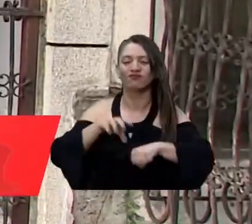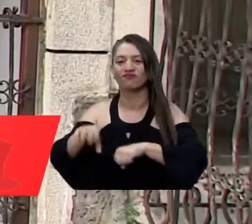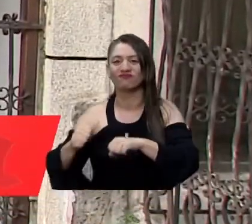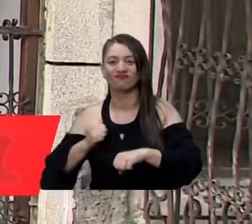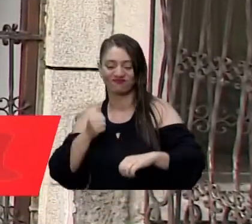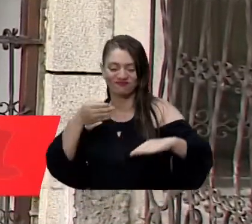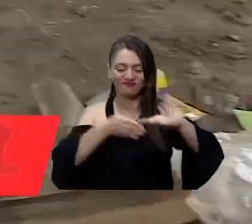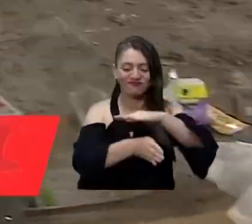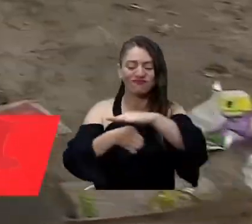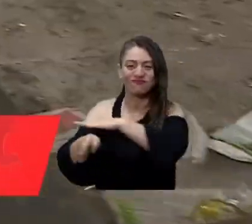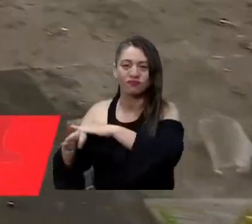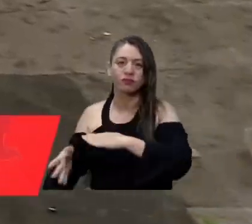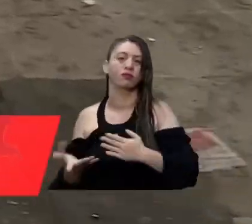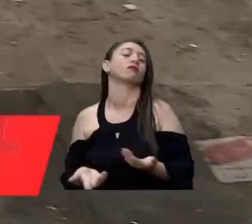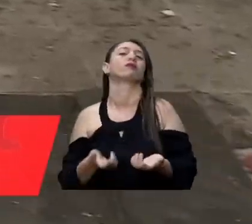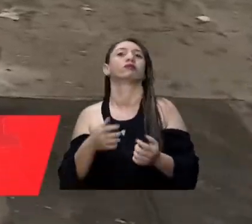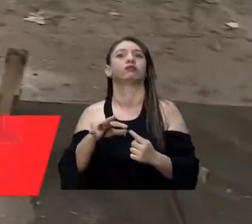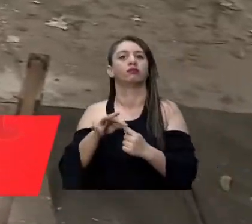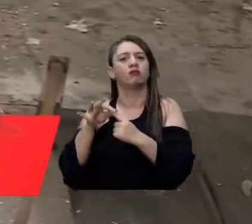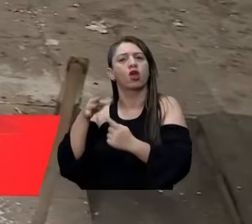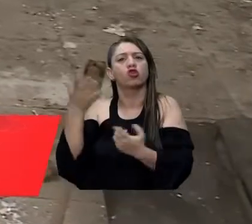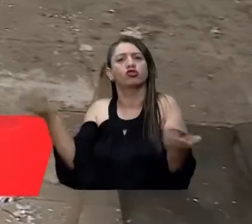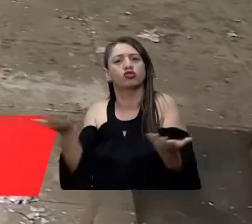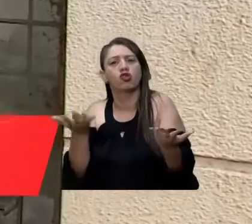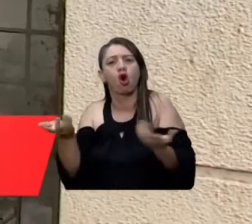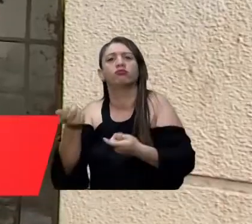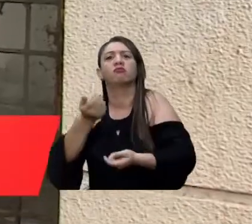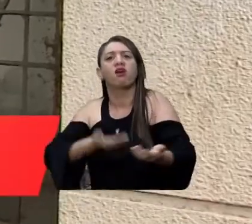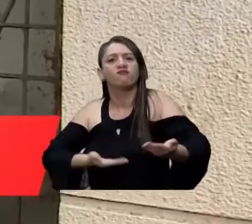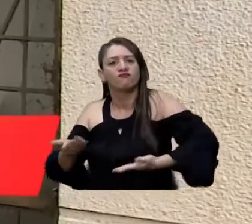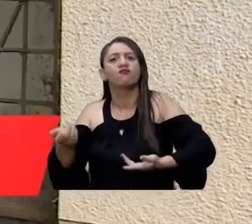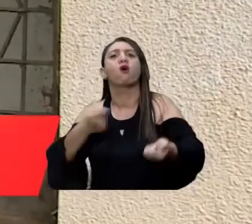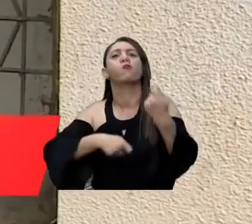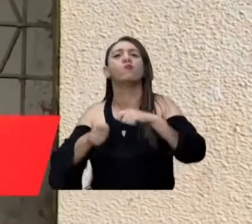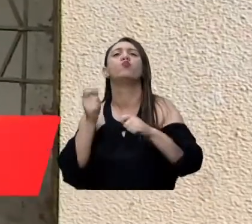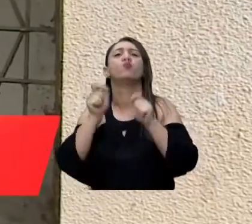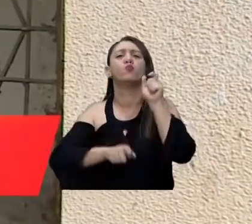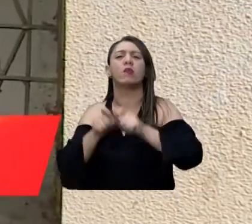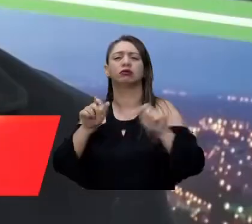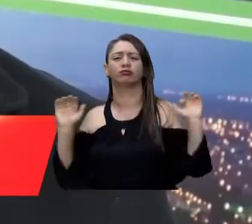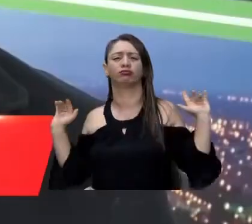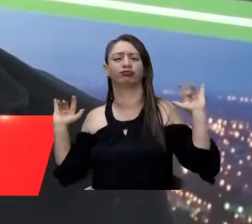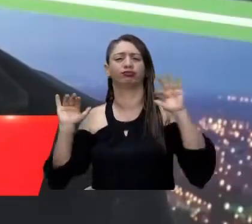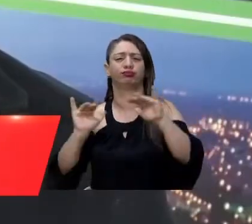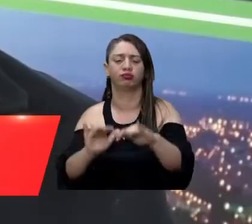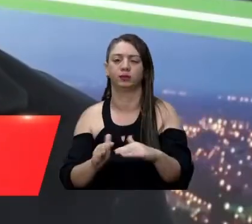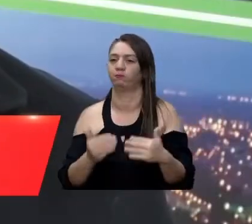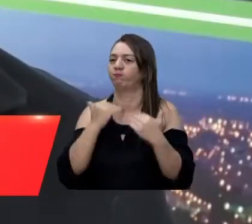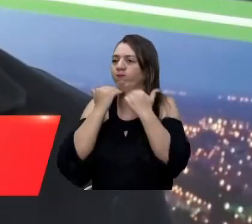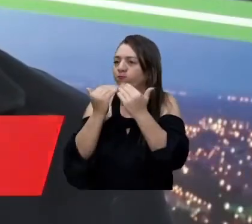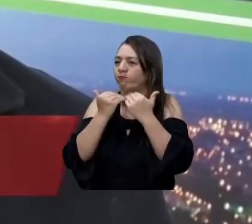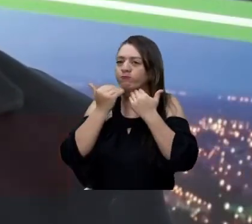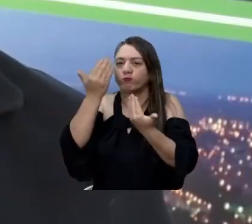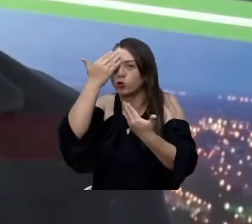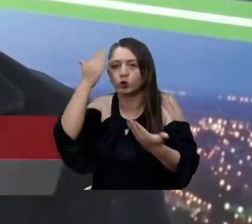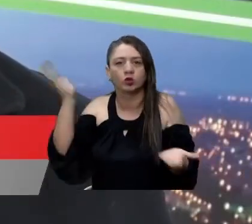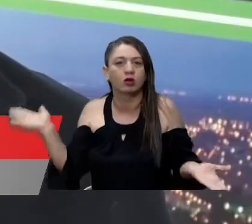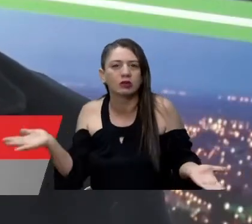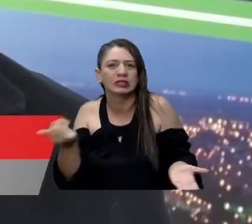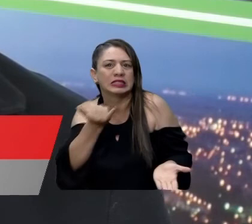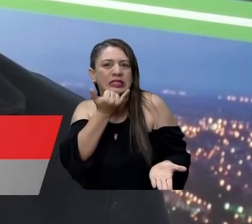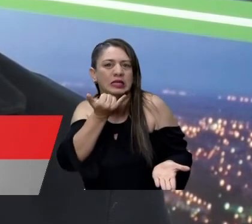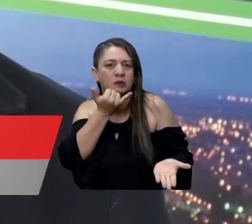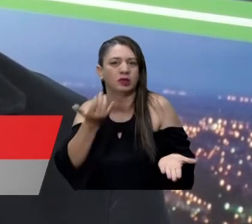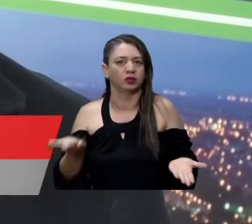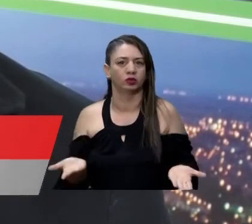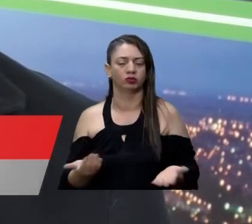vive en otros barrios de Cali, especialmente en zonas comerciales por el alto flujo de personas. No sabemos en el fondo qué hay detrás